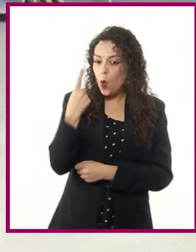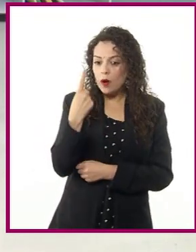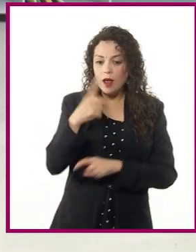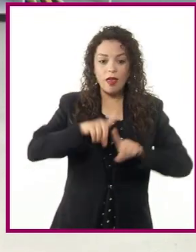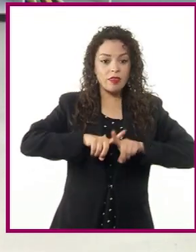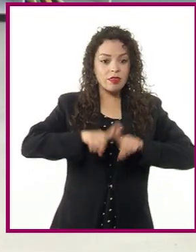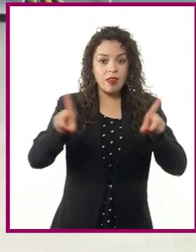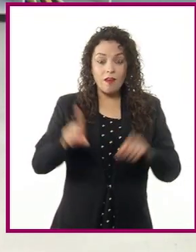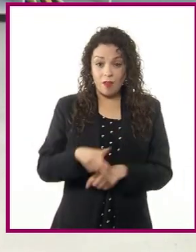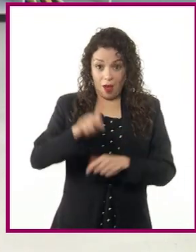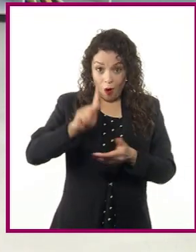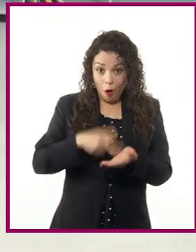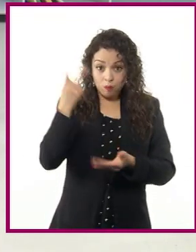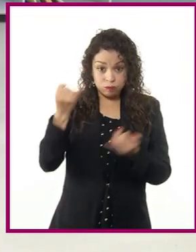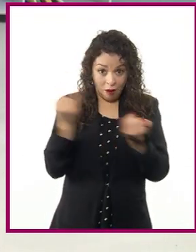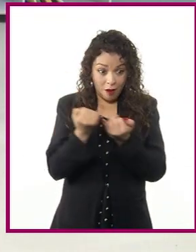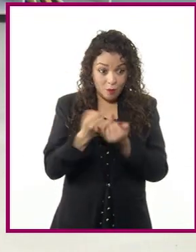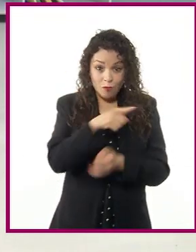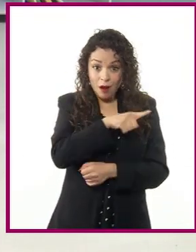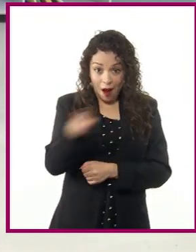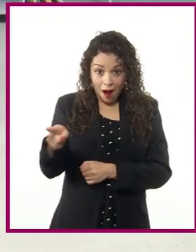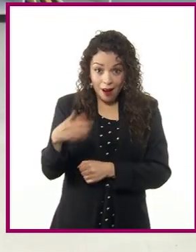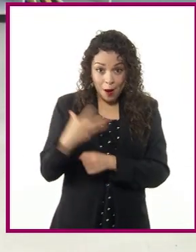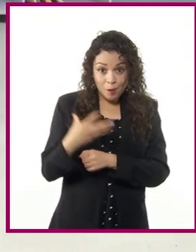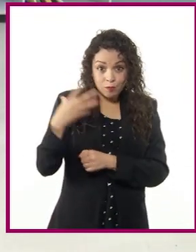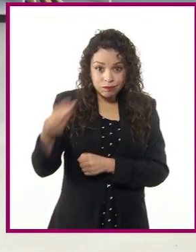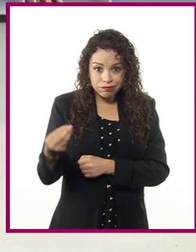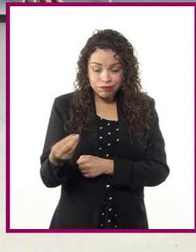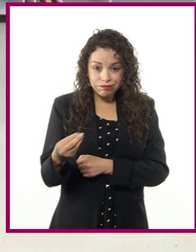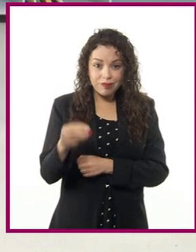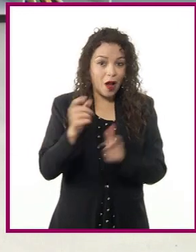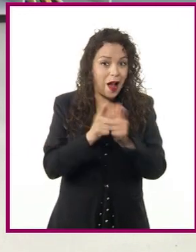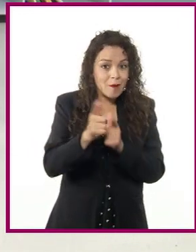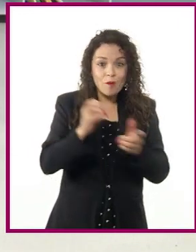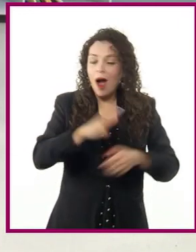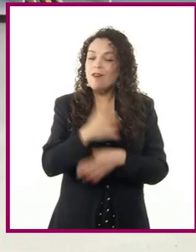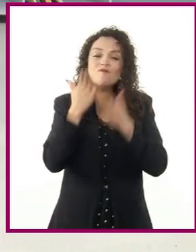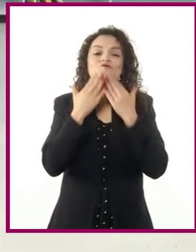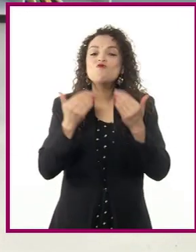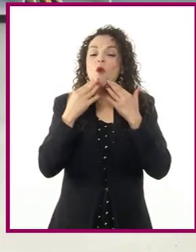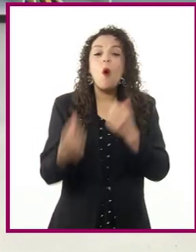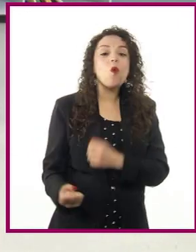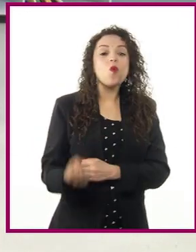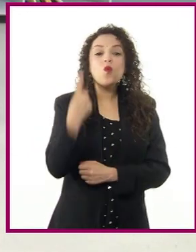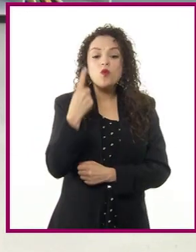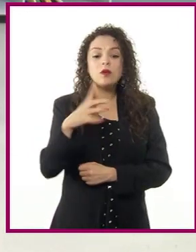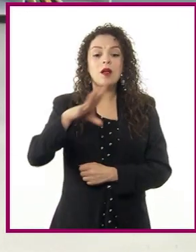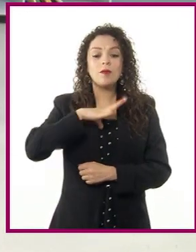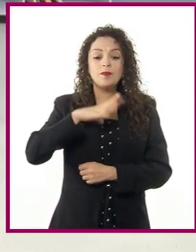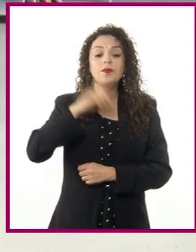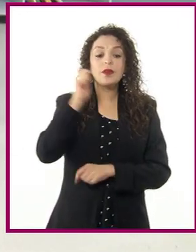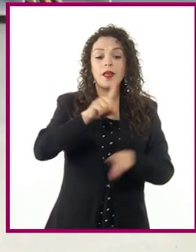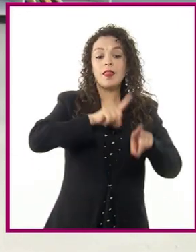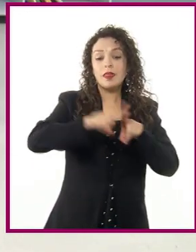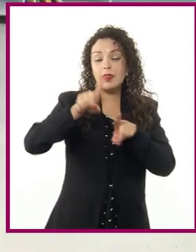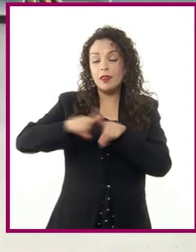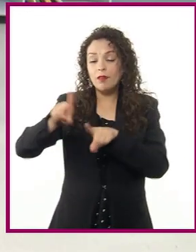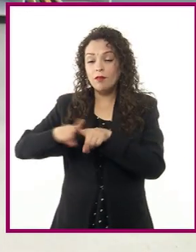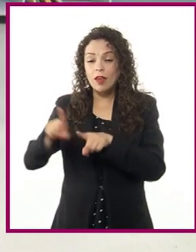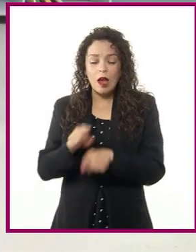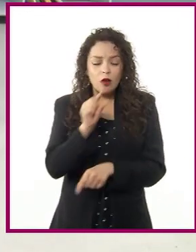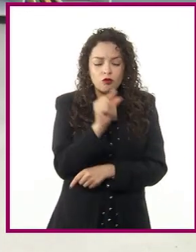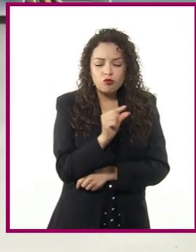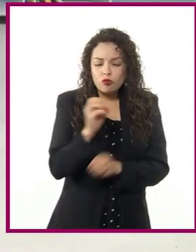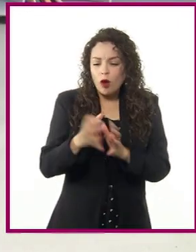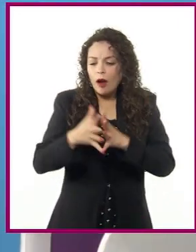e irrepetible, podemos comprender que la diversidad está constituida por pequeñas y grandes diferencias en todo lo